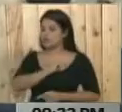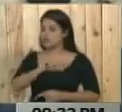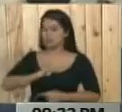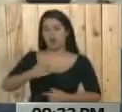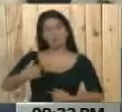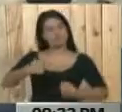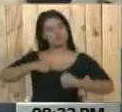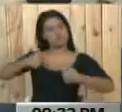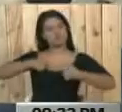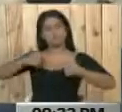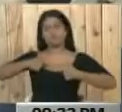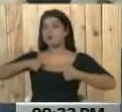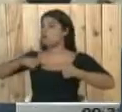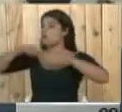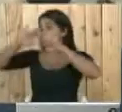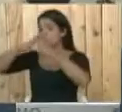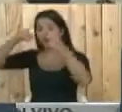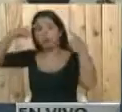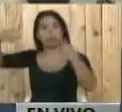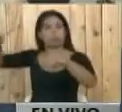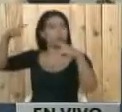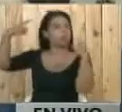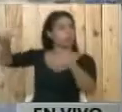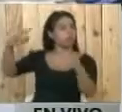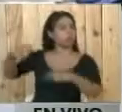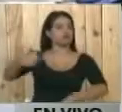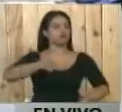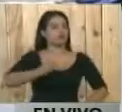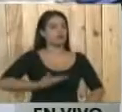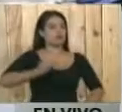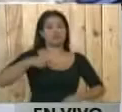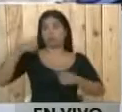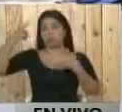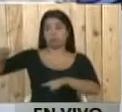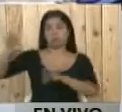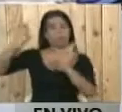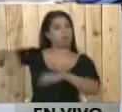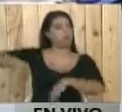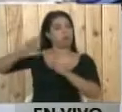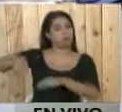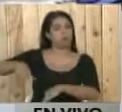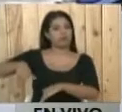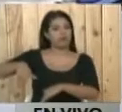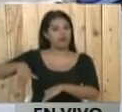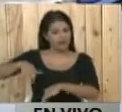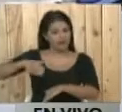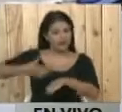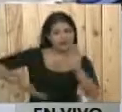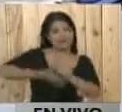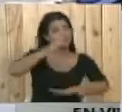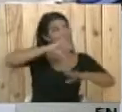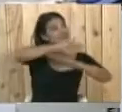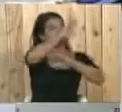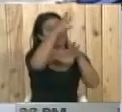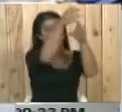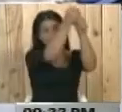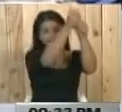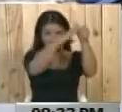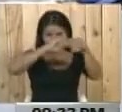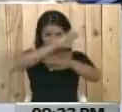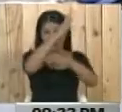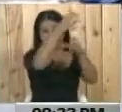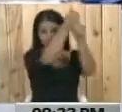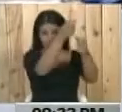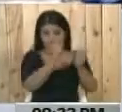el mundo, que el mundo se caiga, pero no me importa, lo que me importa soy yo mismo, alcanzamos la gloria del cielo.